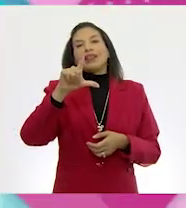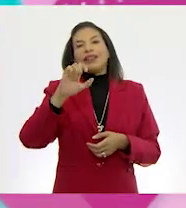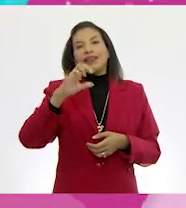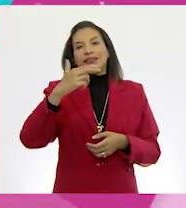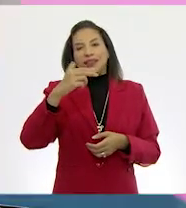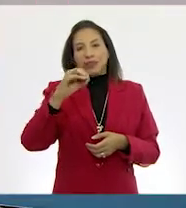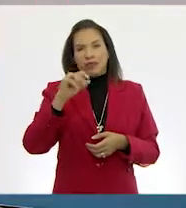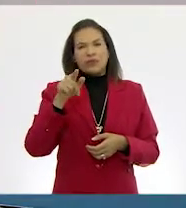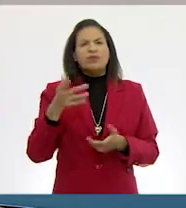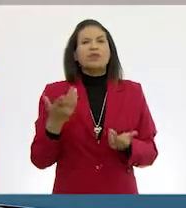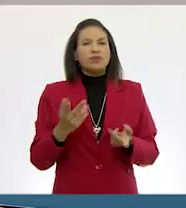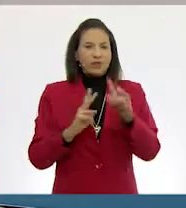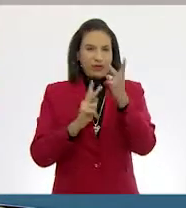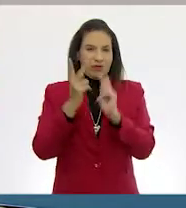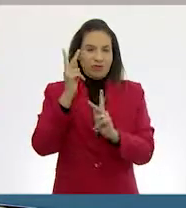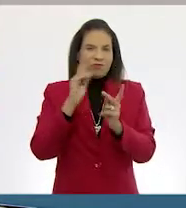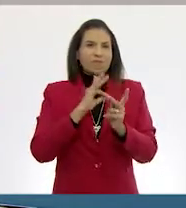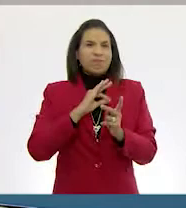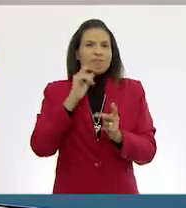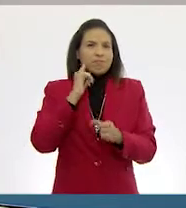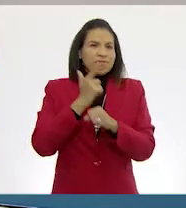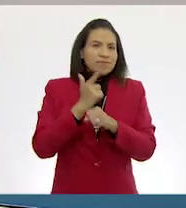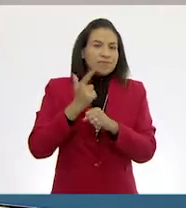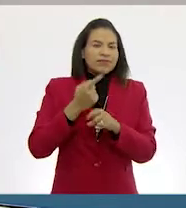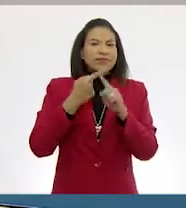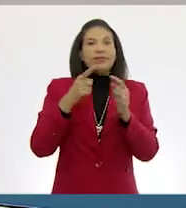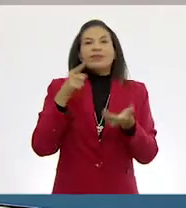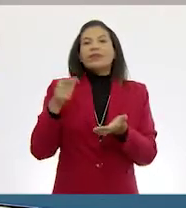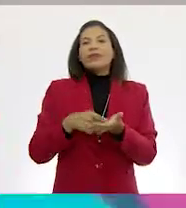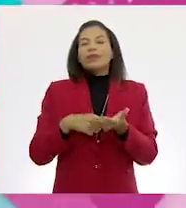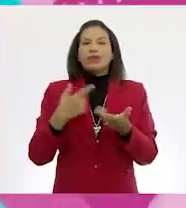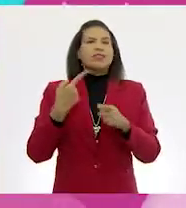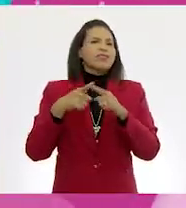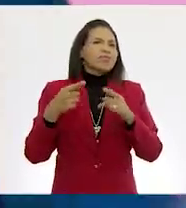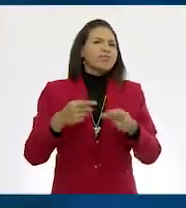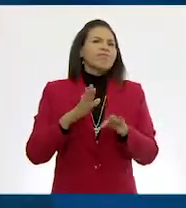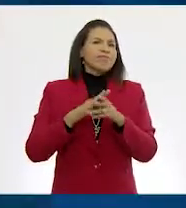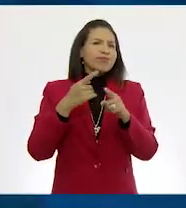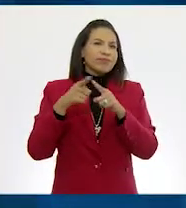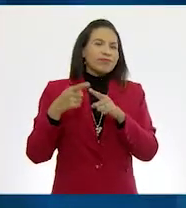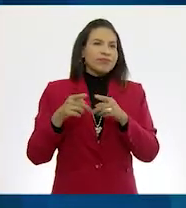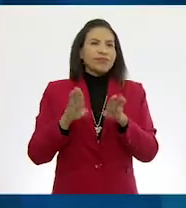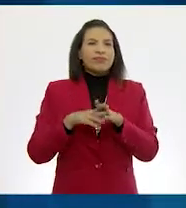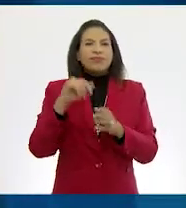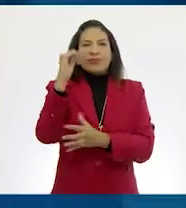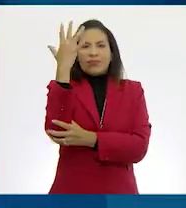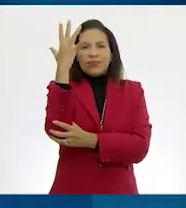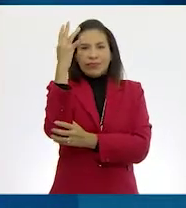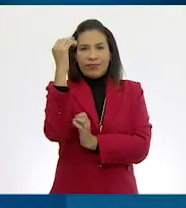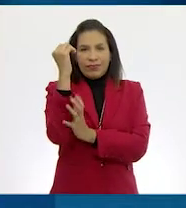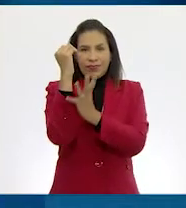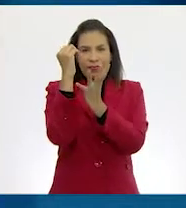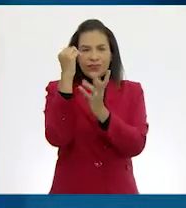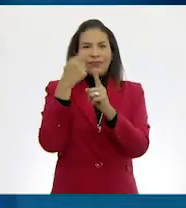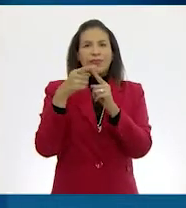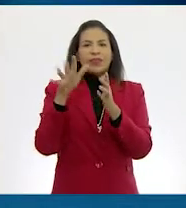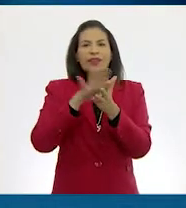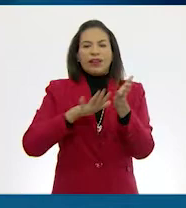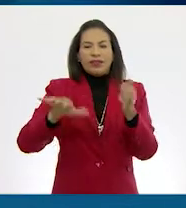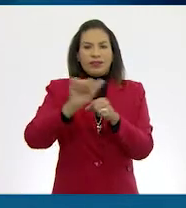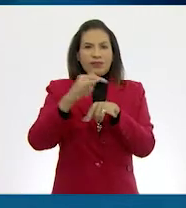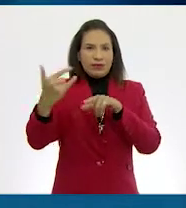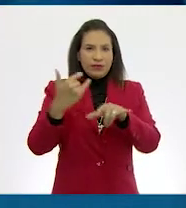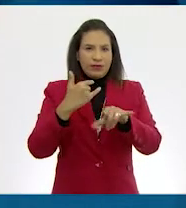es derecho lo podemos encontrar en lugares tan diversos como troncos de árboles a la orilla de las carreteras